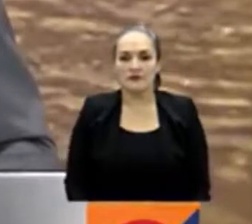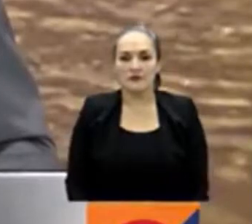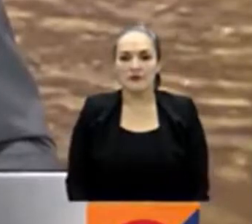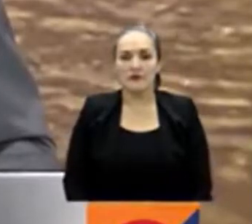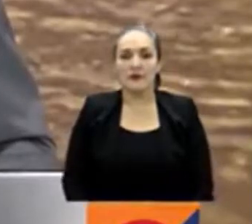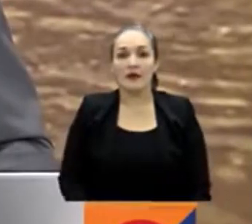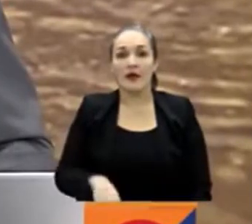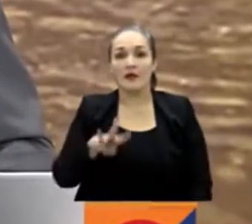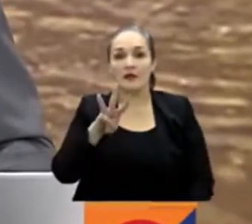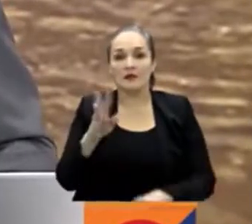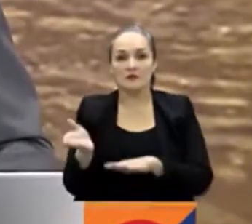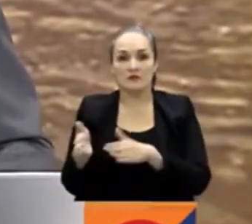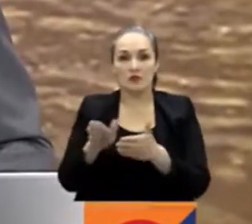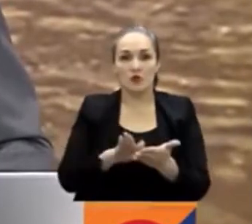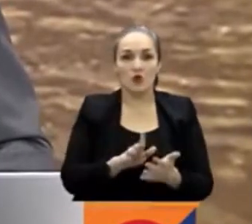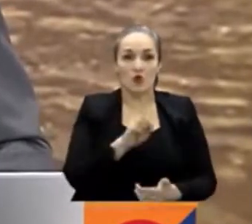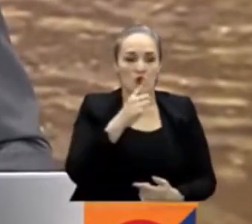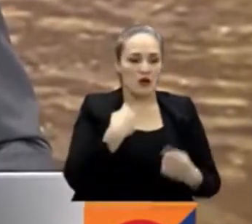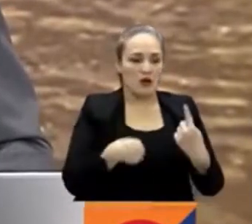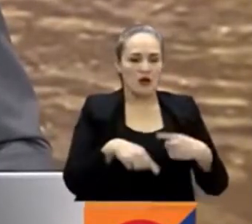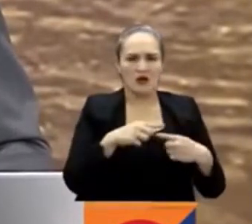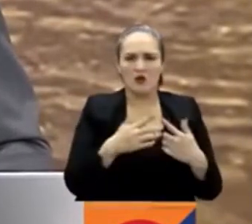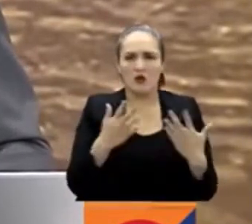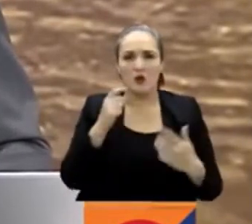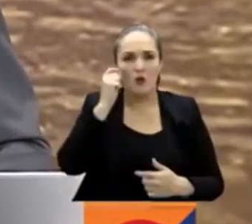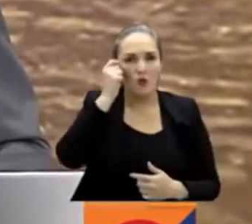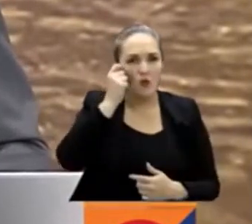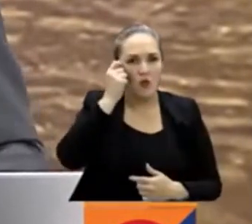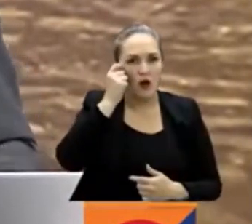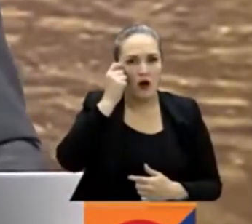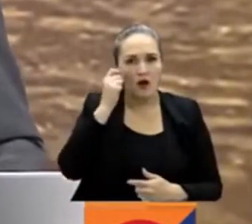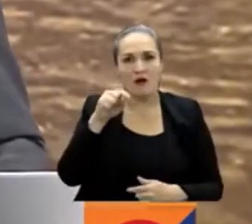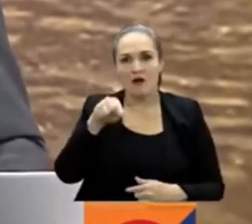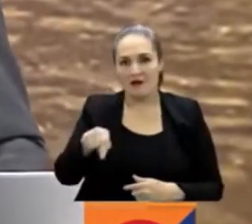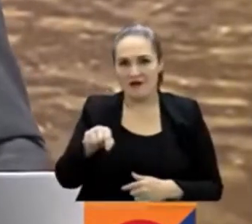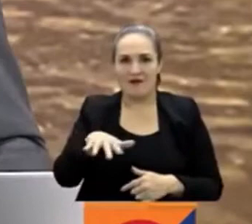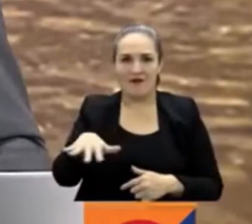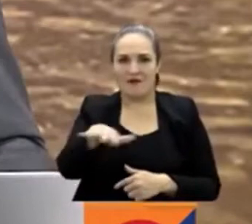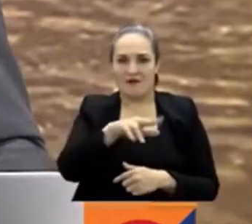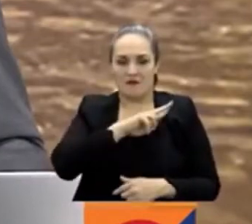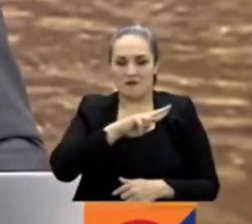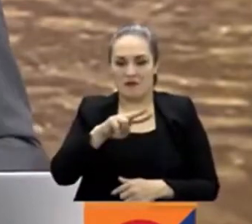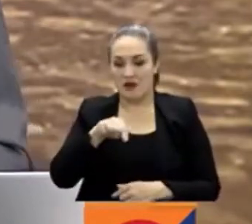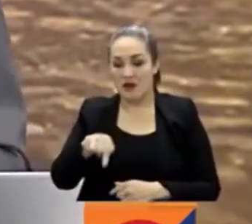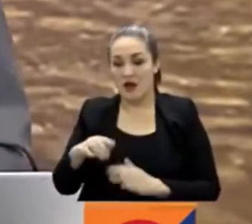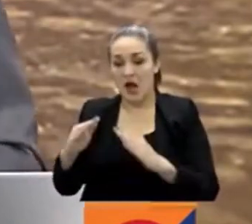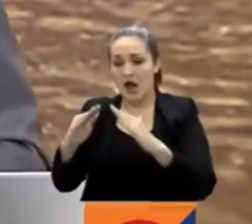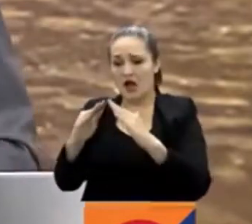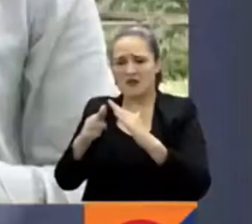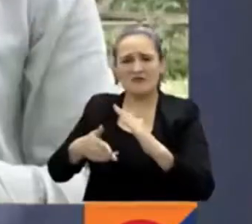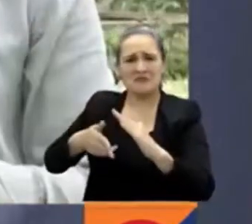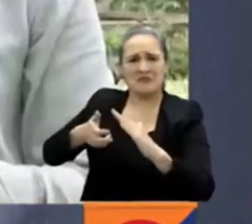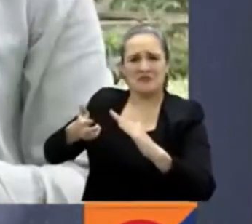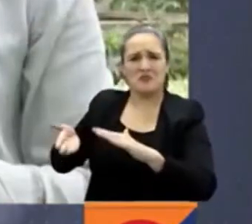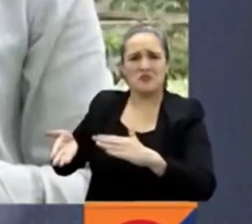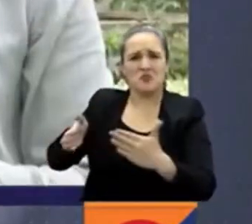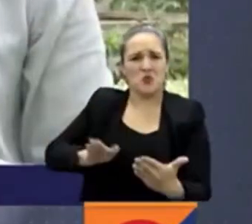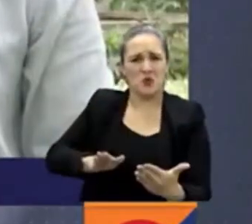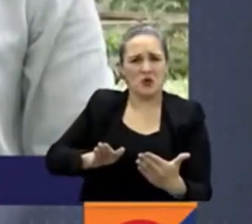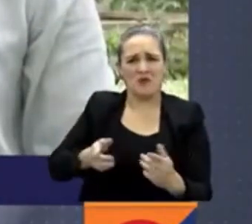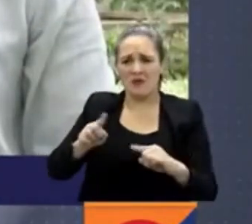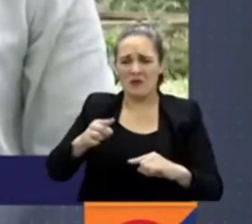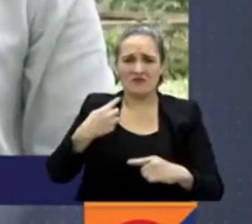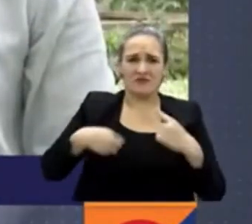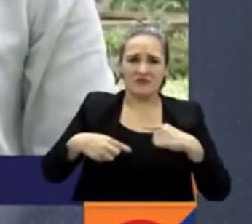3 muertos y un herido dejó una nueva masacre en Buga, Valle del Cauca. El ataque sucedió dentro de una vivienda. Alejandro Muñoz, ¿qué dicen las